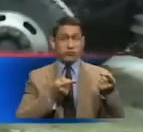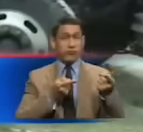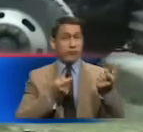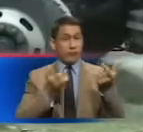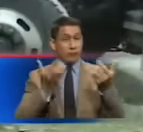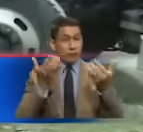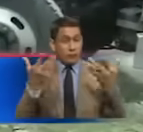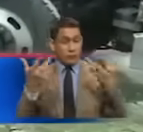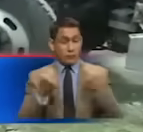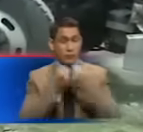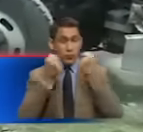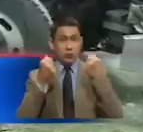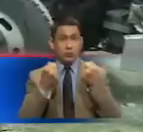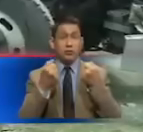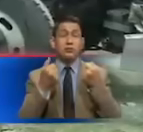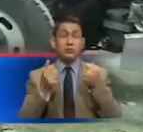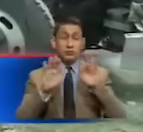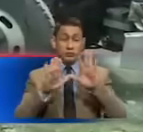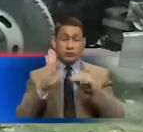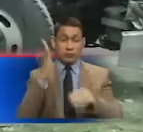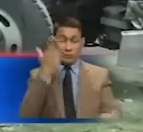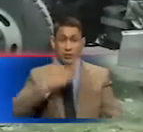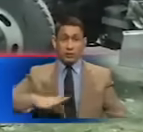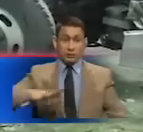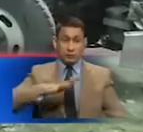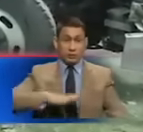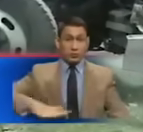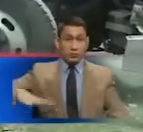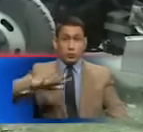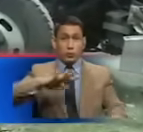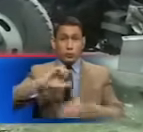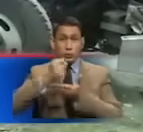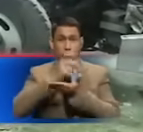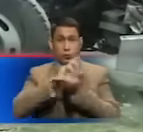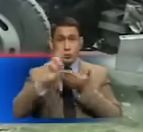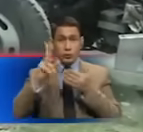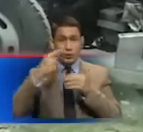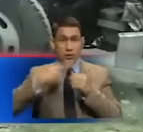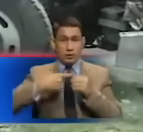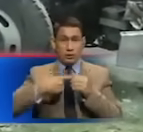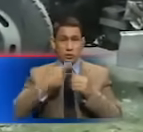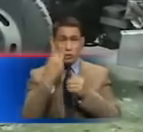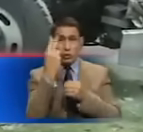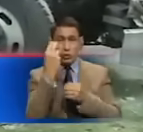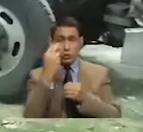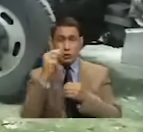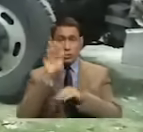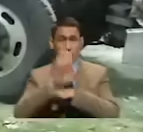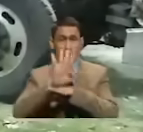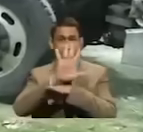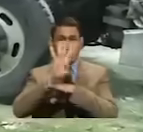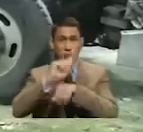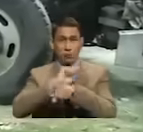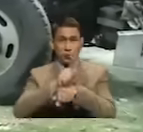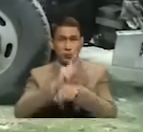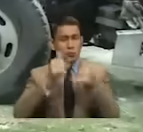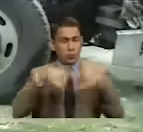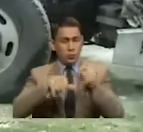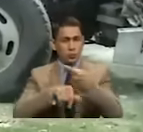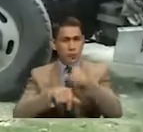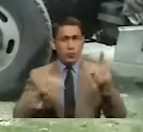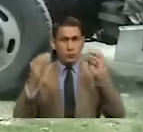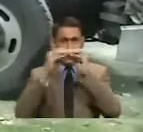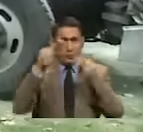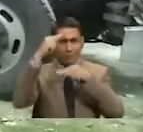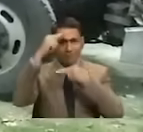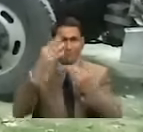despedimos desde acá, desde el sector de la Morán Valverde, en el sur de la capital, cuando son exactamente 12 horas con 54 minutos. Felipe y María Caridad,